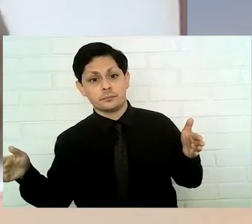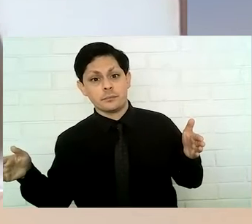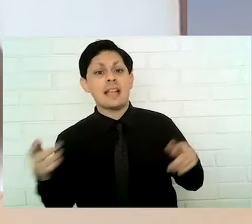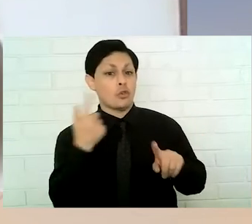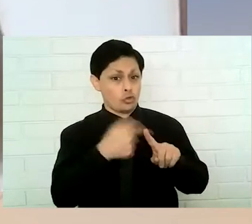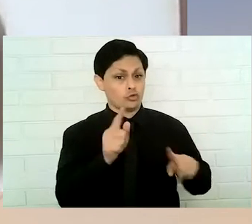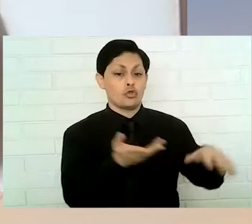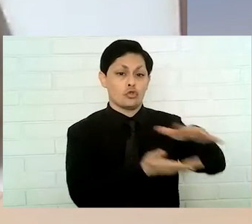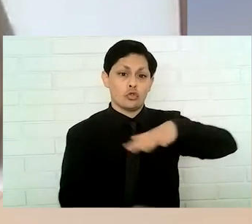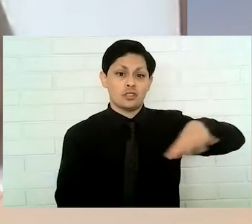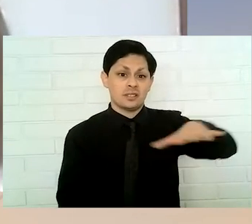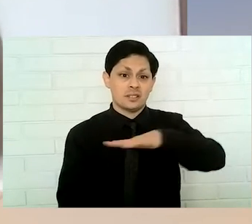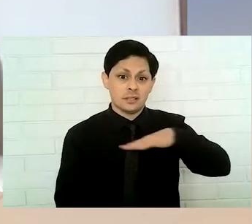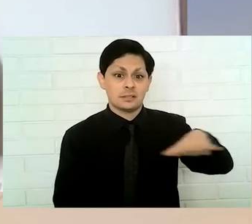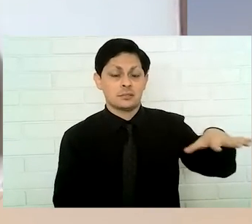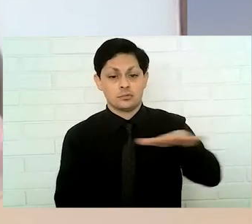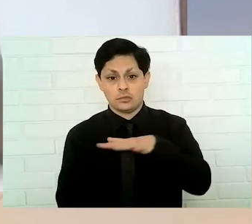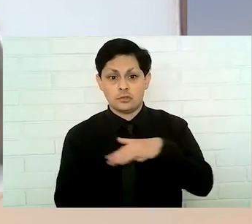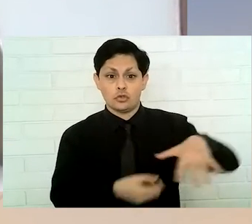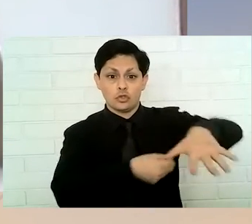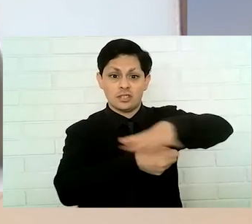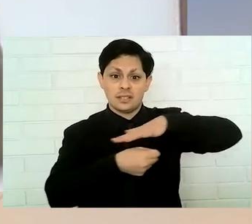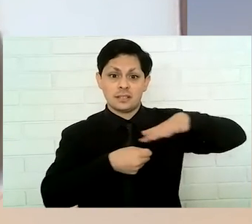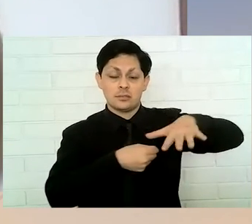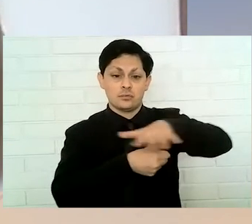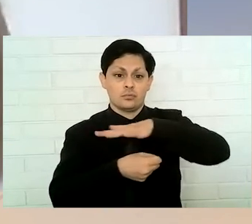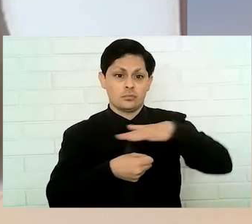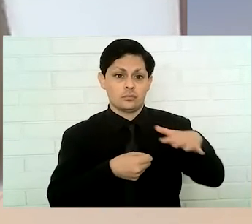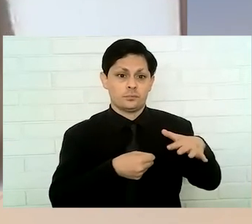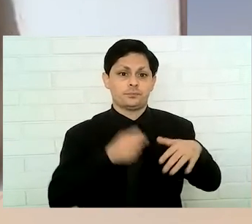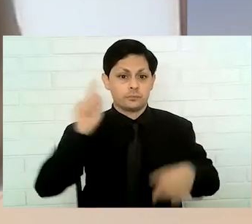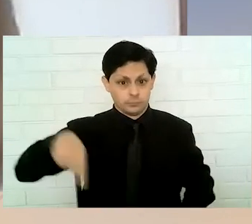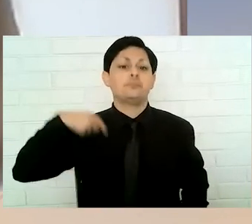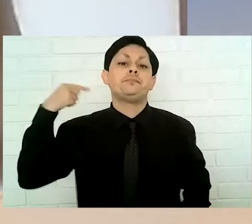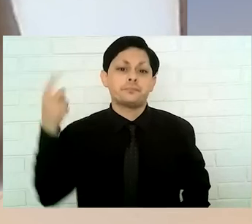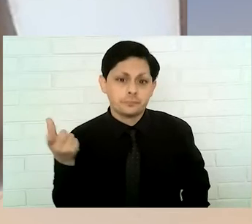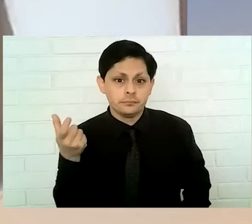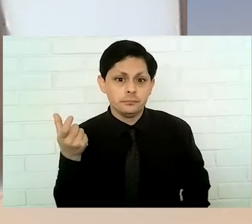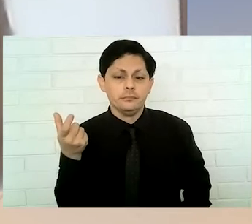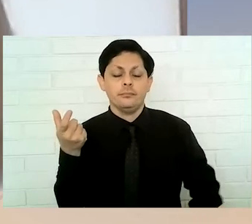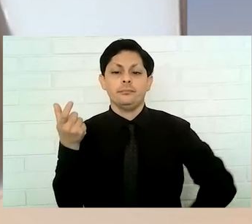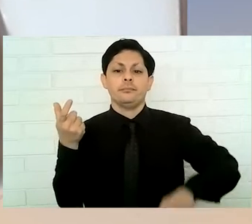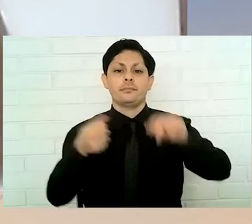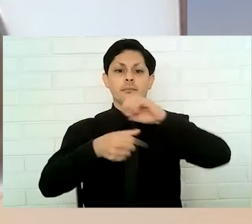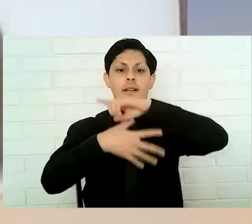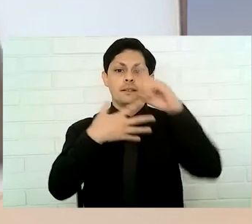contextos, hay otras oportunidades. La concepción o la reconceptualización de la diversidad en este